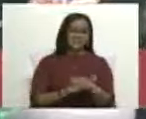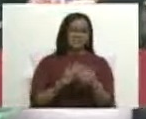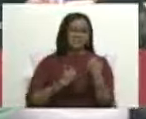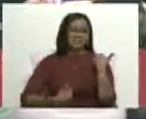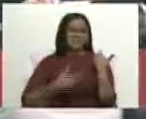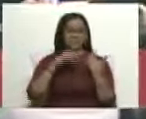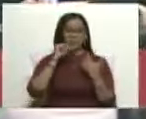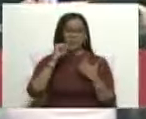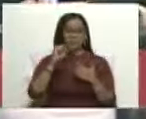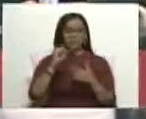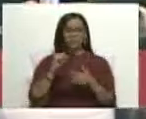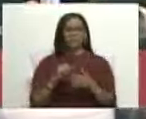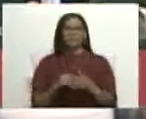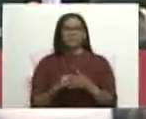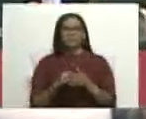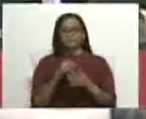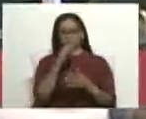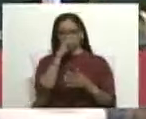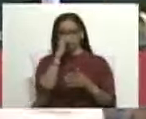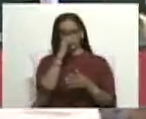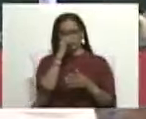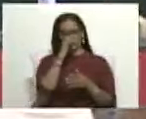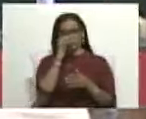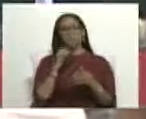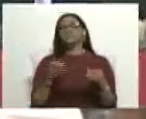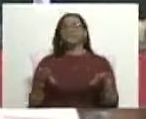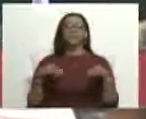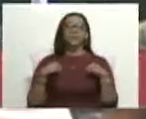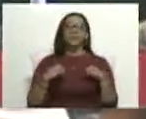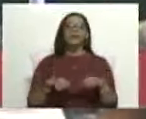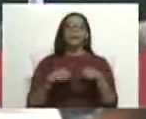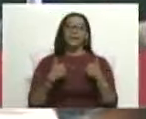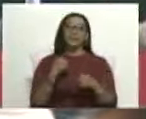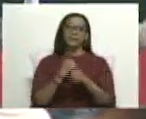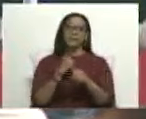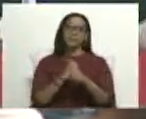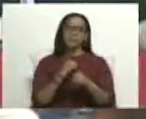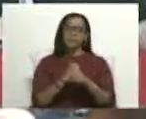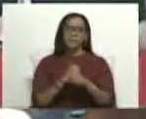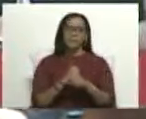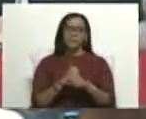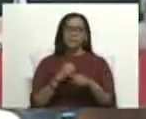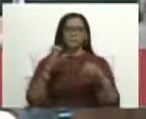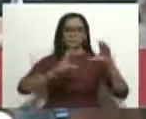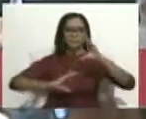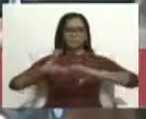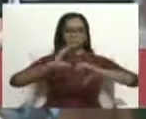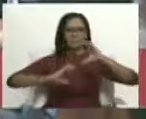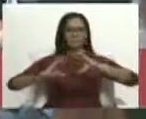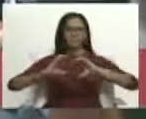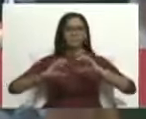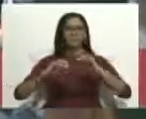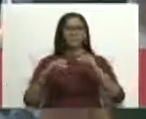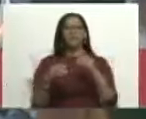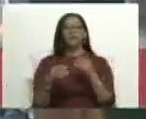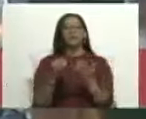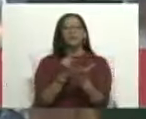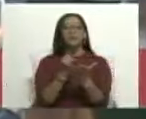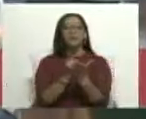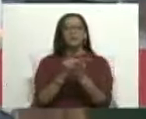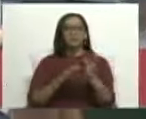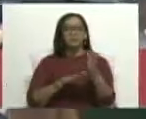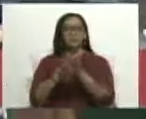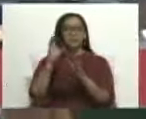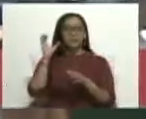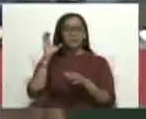Moros reconocía además el trabajo que realizan los científicos y las científicas en pro del desarrollo del país y